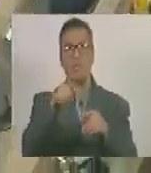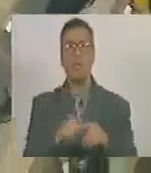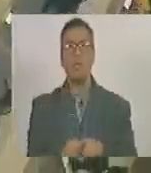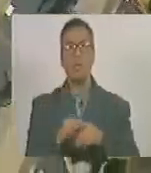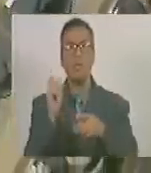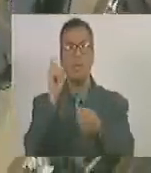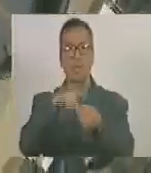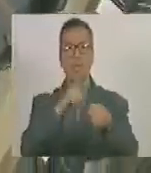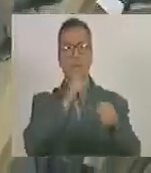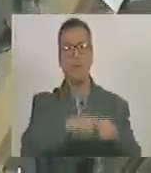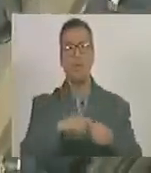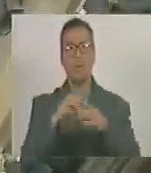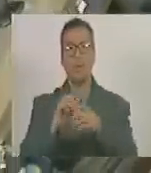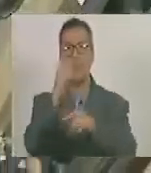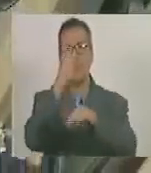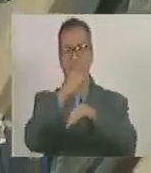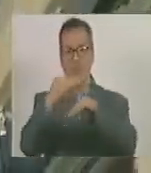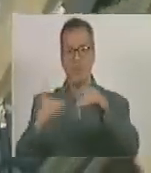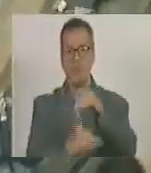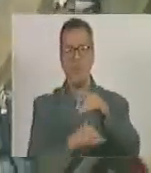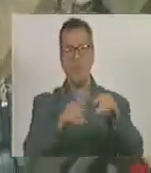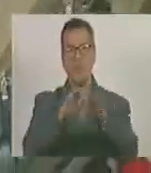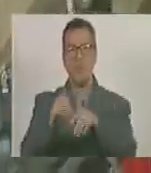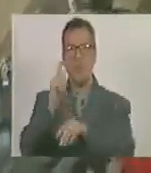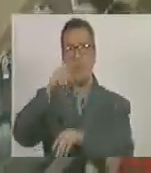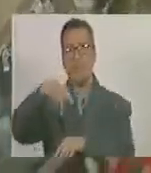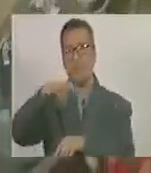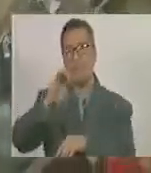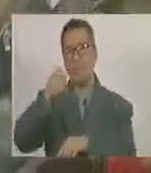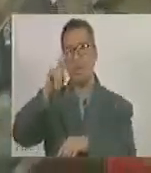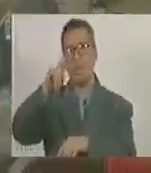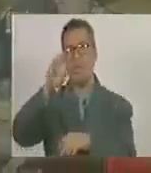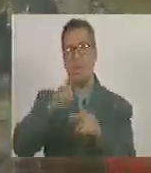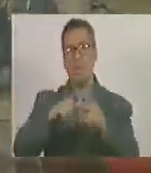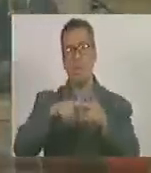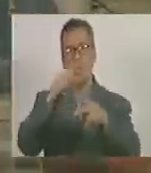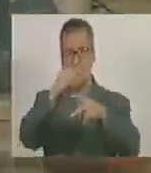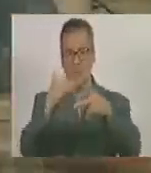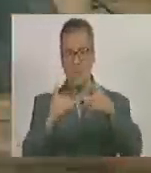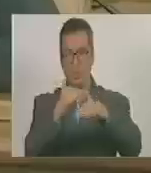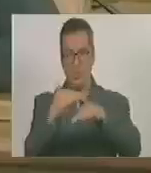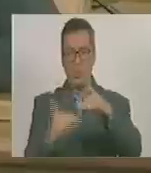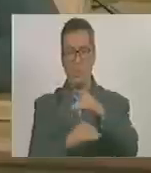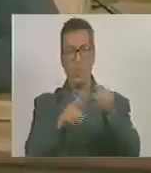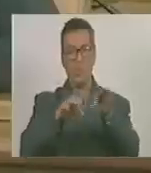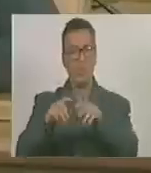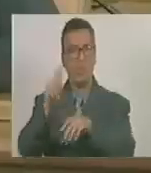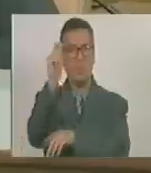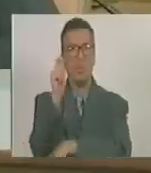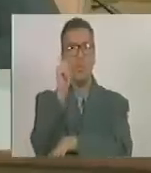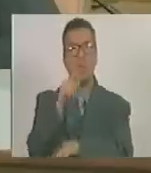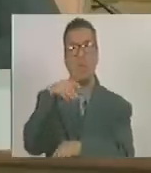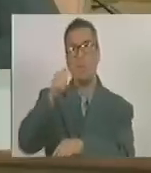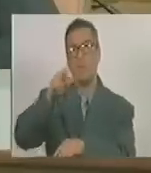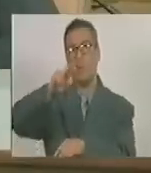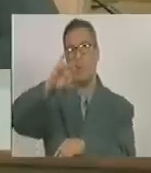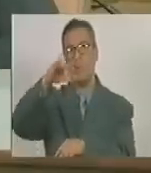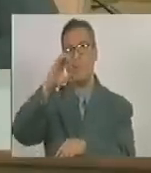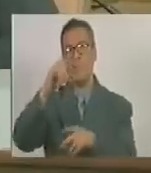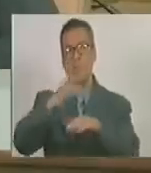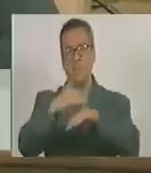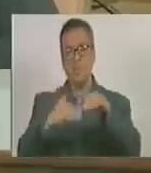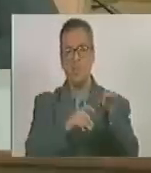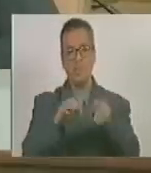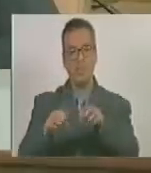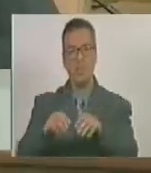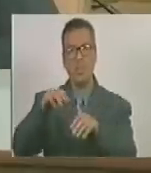la asistencia del primer vicepresidente, diputado Pedro Infante, la segunda vicepresidenta, diputada América Pérez, la